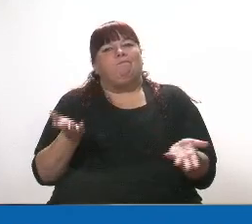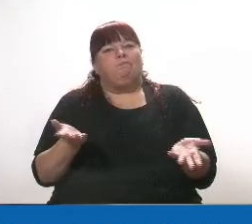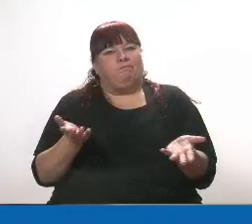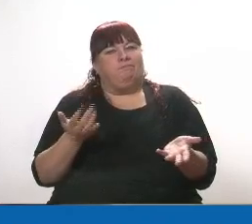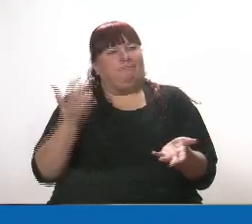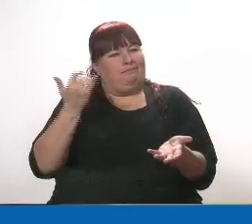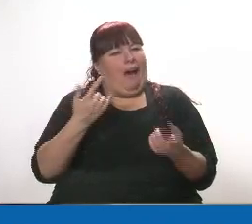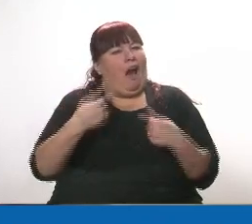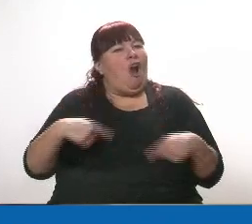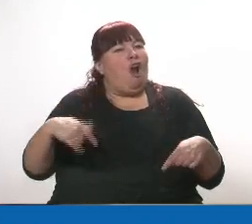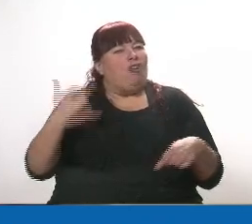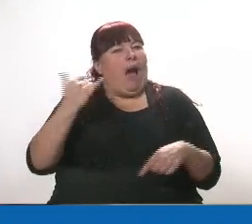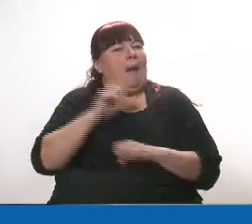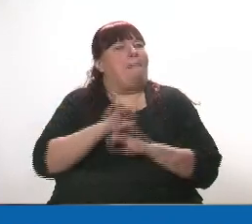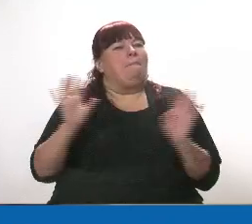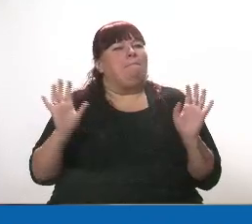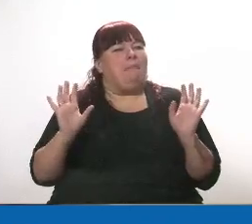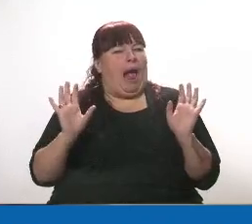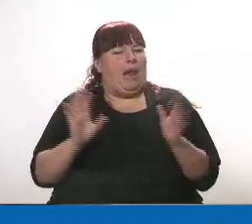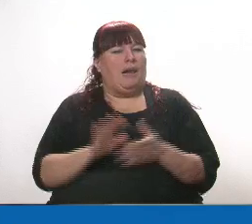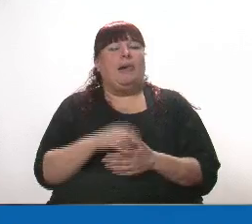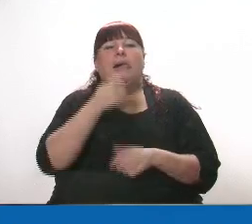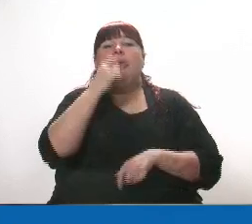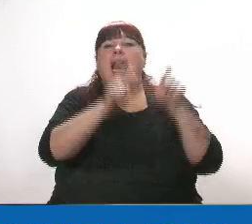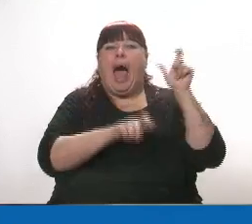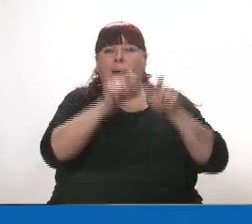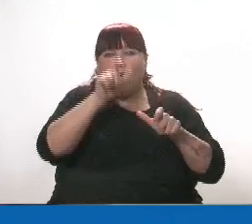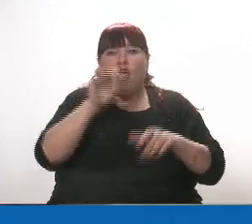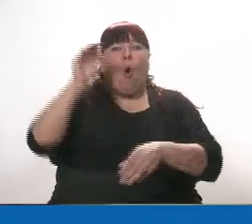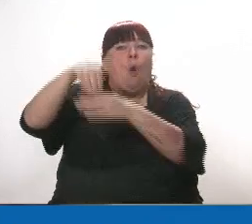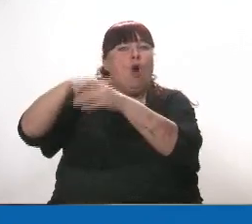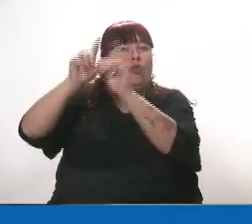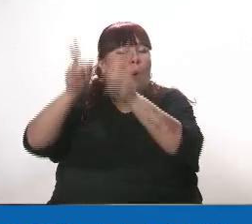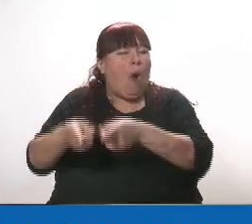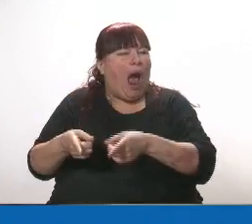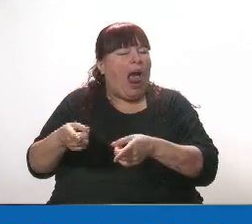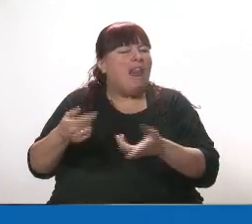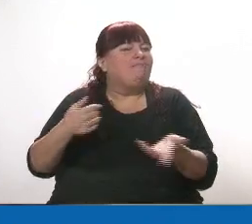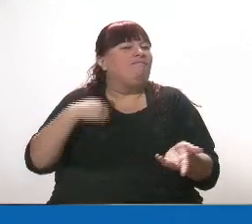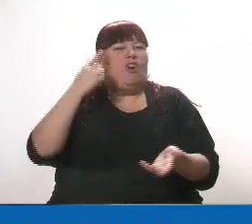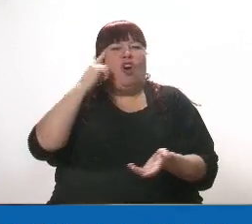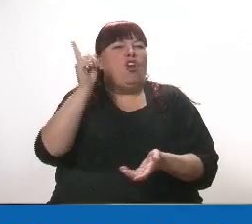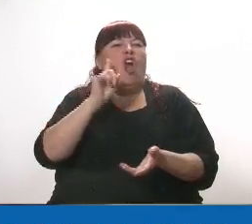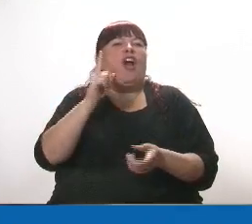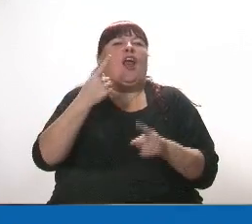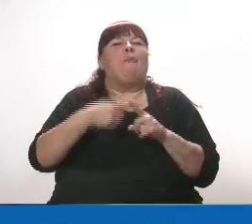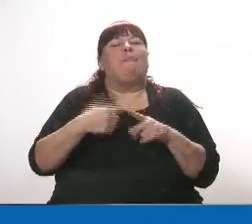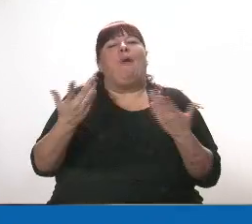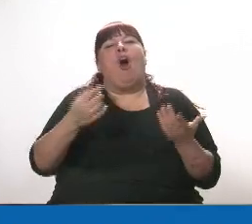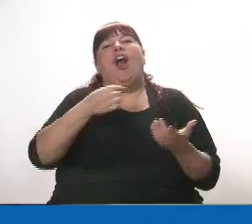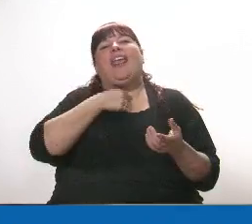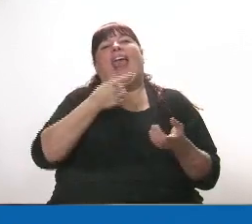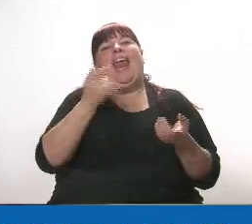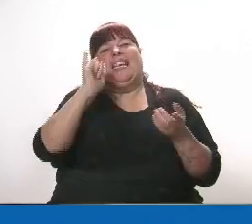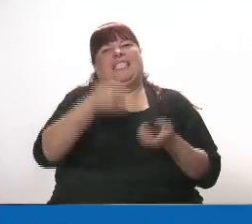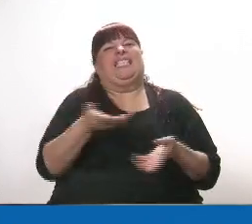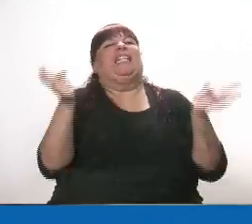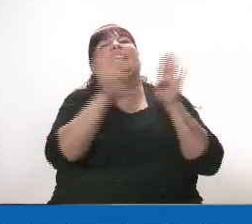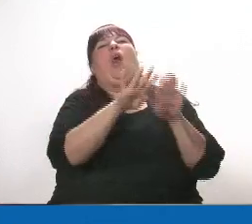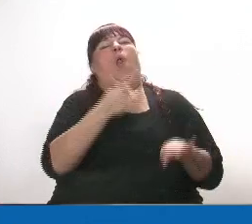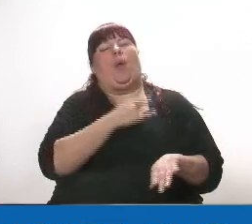hay cosas que están mal y si la gente hizo esto yo no creo que sea porque quiera que las universidades se